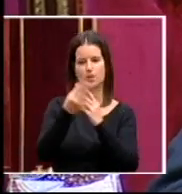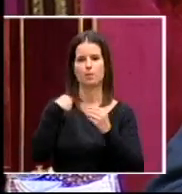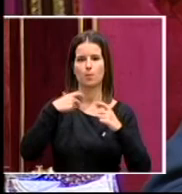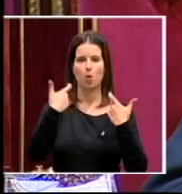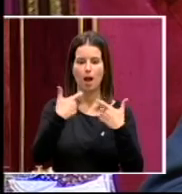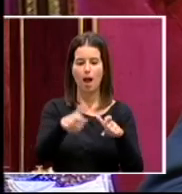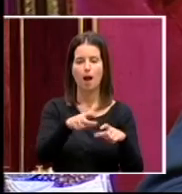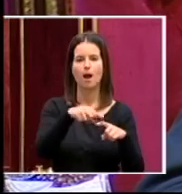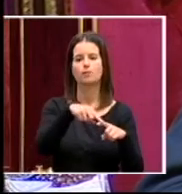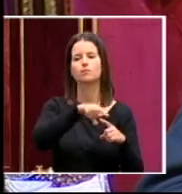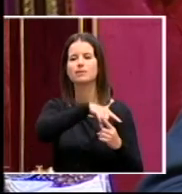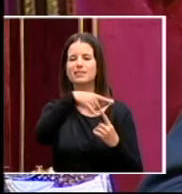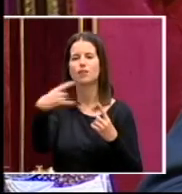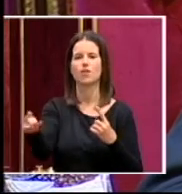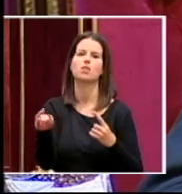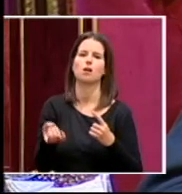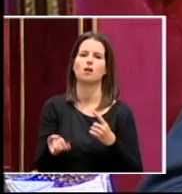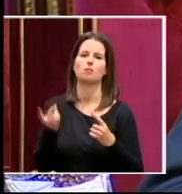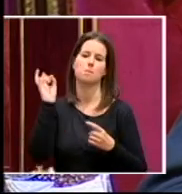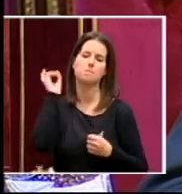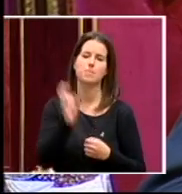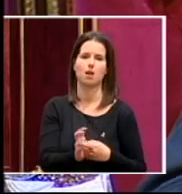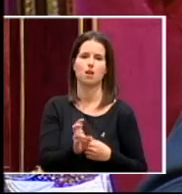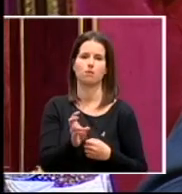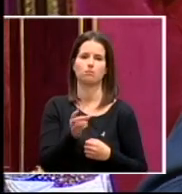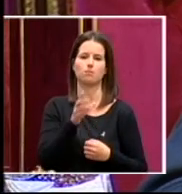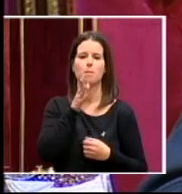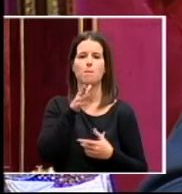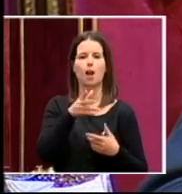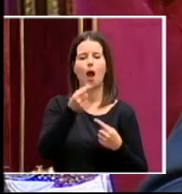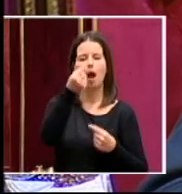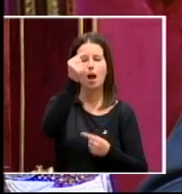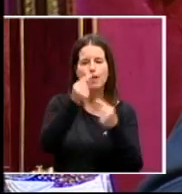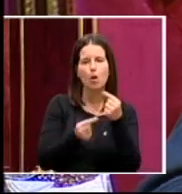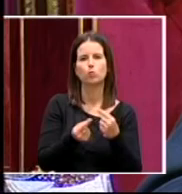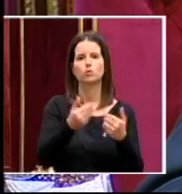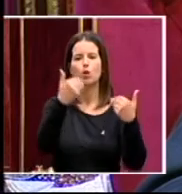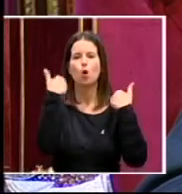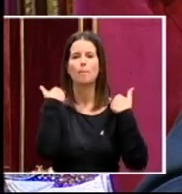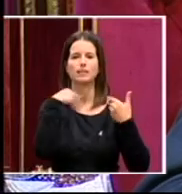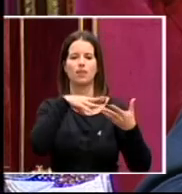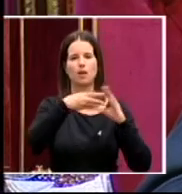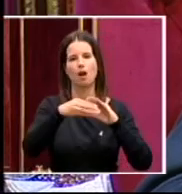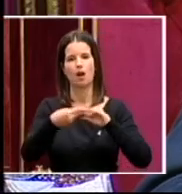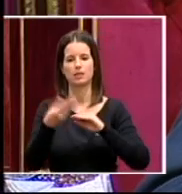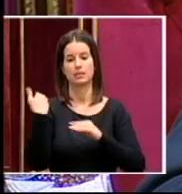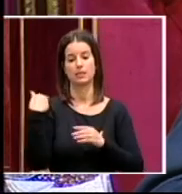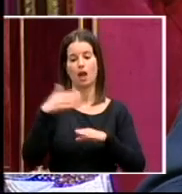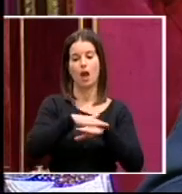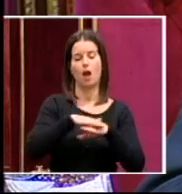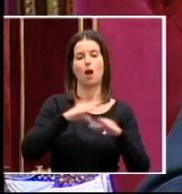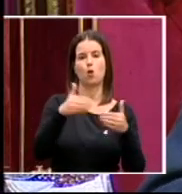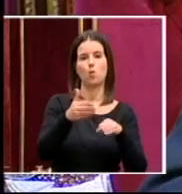esta transferencia trae su origen en un reajuste de competencias en las que ya en el mandato, vamos, en el equipo